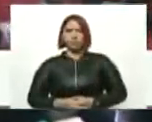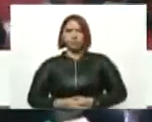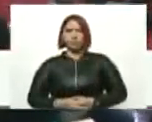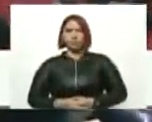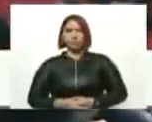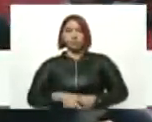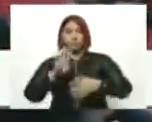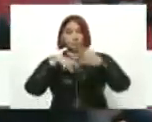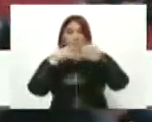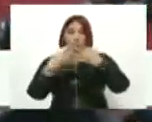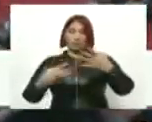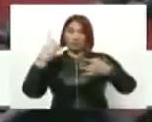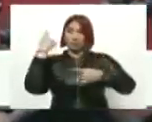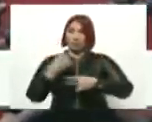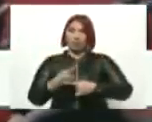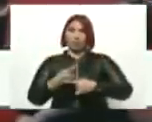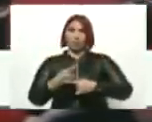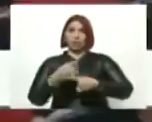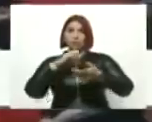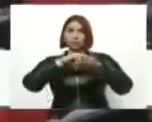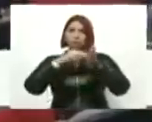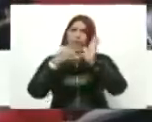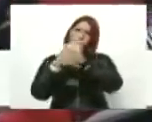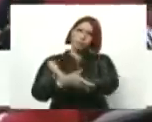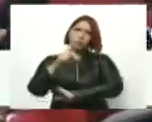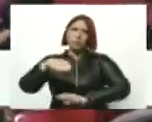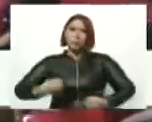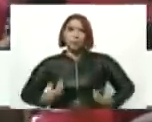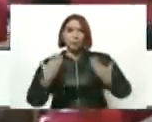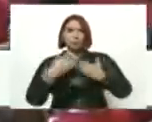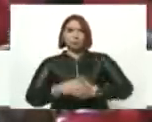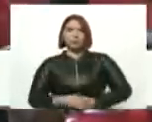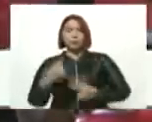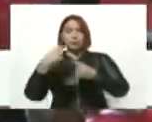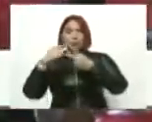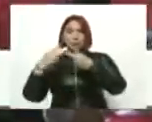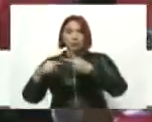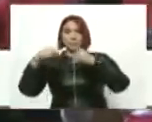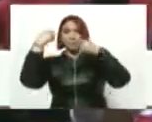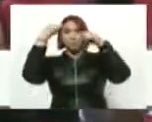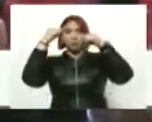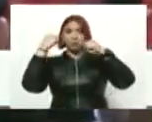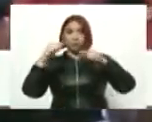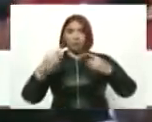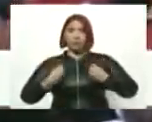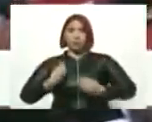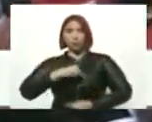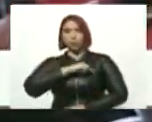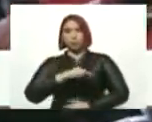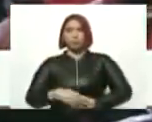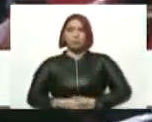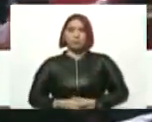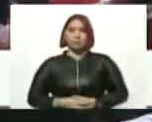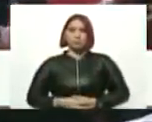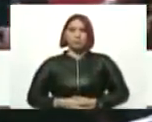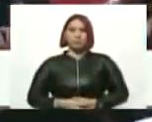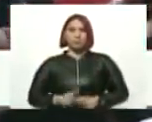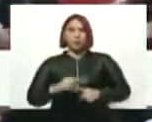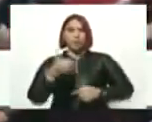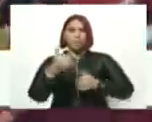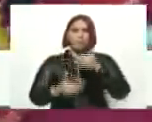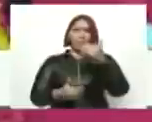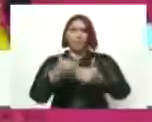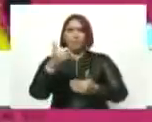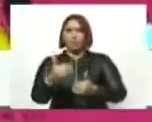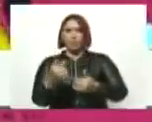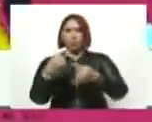La agenda concreta debe tener representación o su expresión en los distintos niveles de la vida nuestra, para ir avanzando,